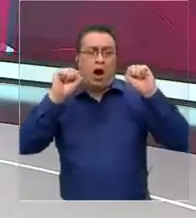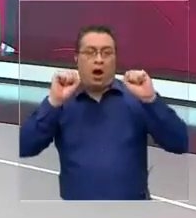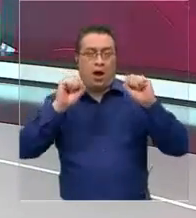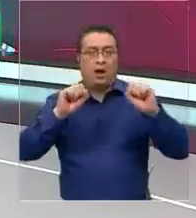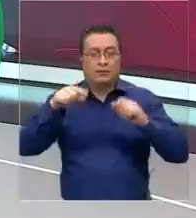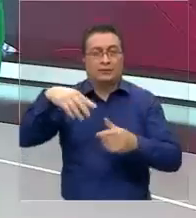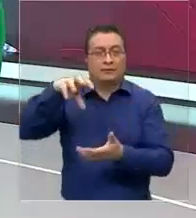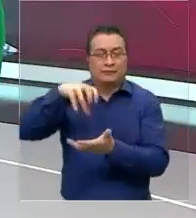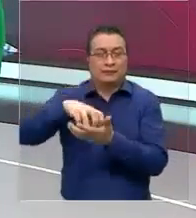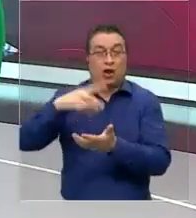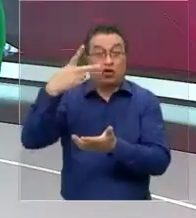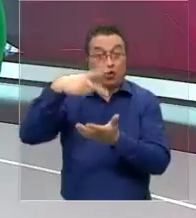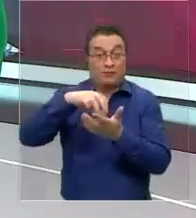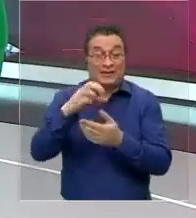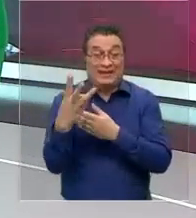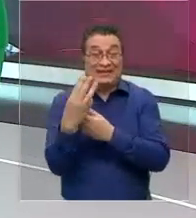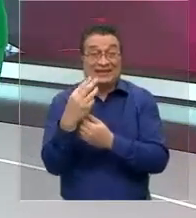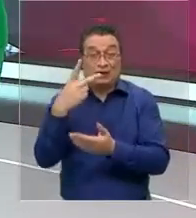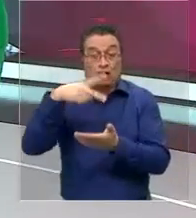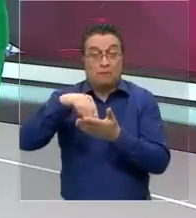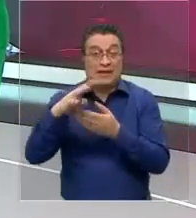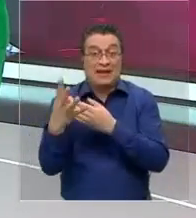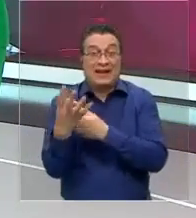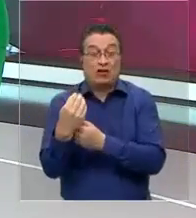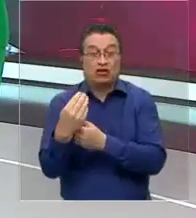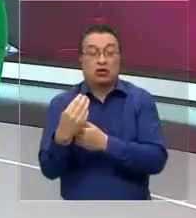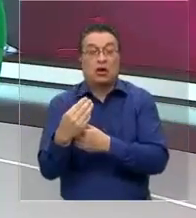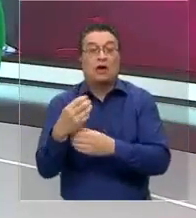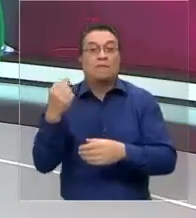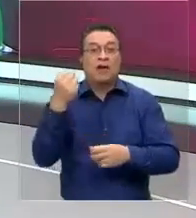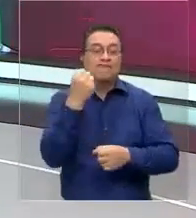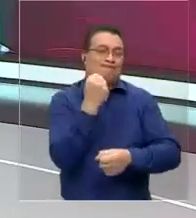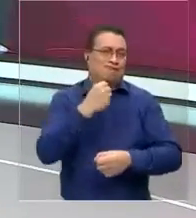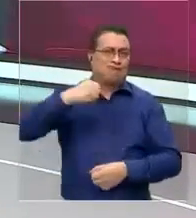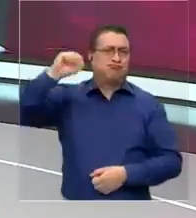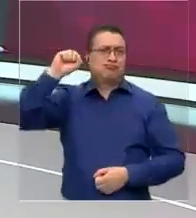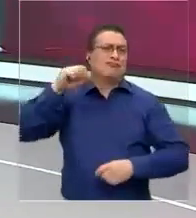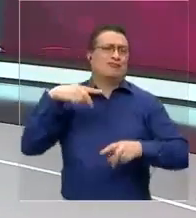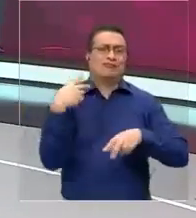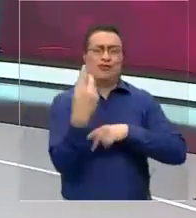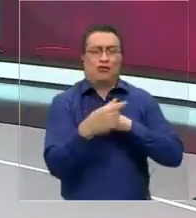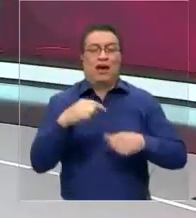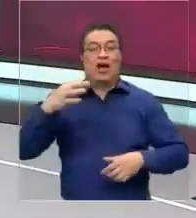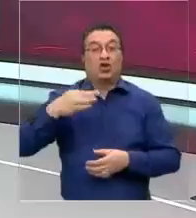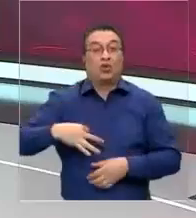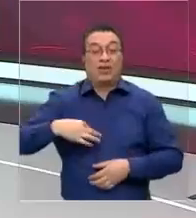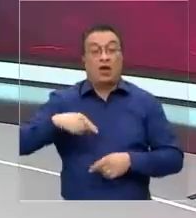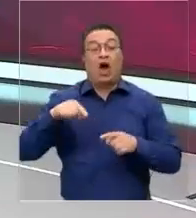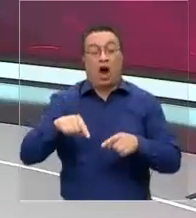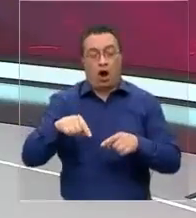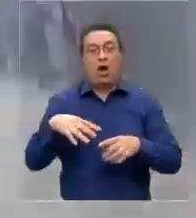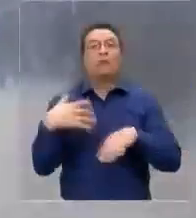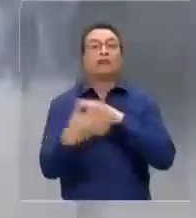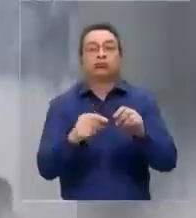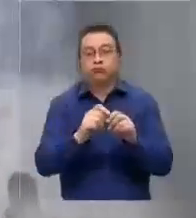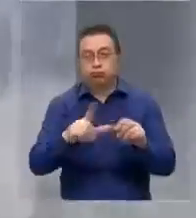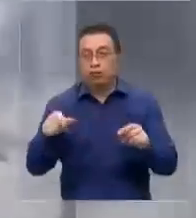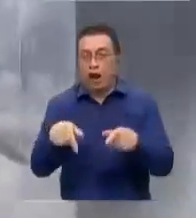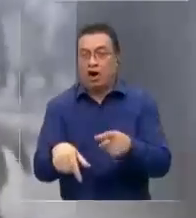Maidán, esto en el 2013 y 2014, una revolución ciudadana que en cierto modo explica la tragedia actual.